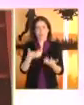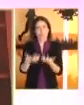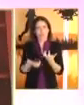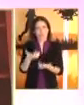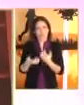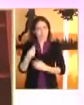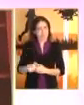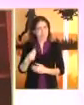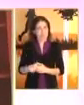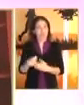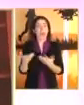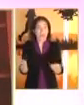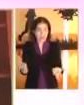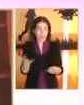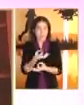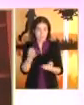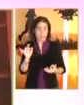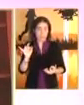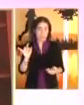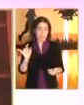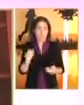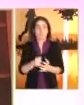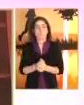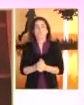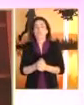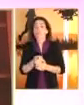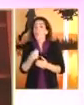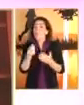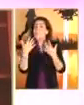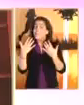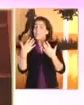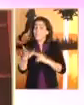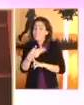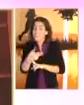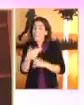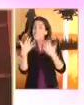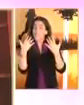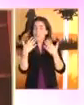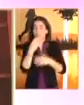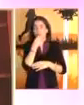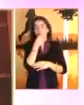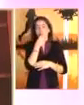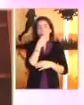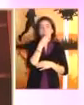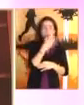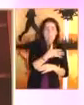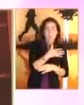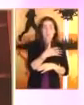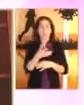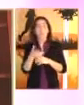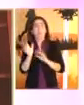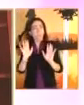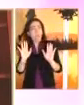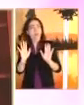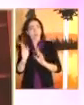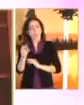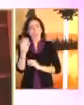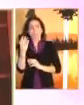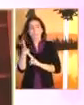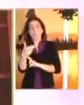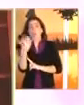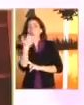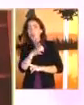maravillosos. Porque además nos da igual, comer pescado fresco que pescado congelado. El valor nutricional del pescado es exactamente el